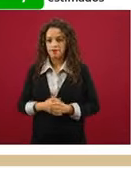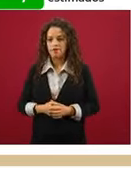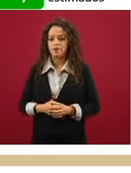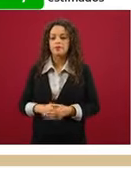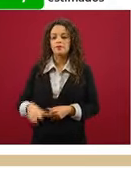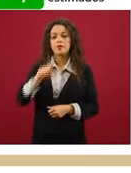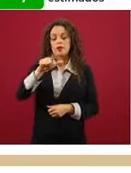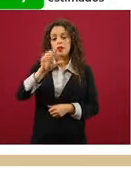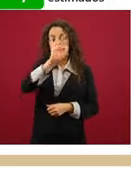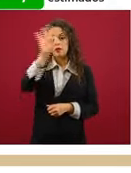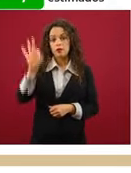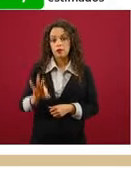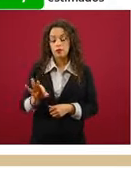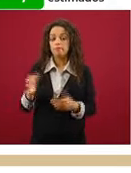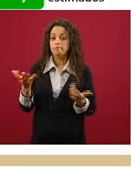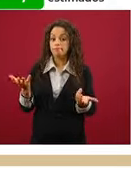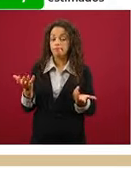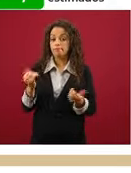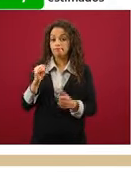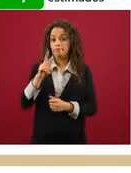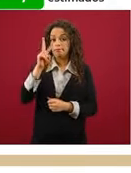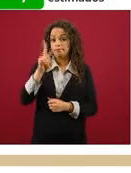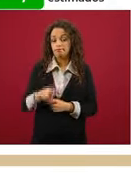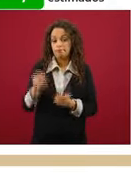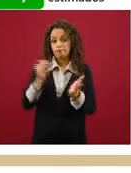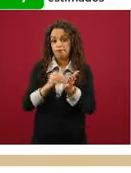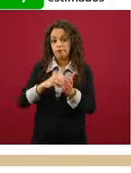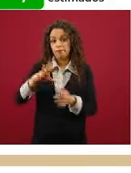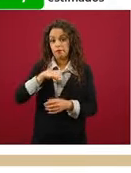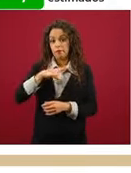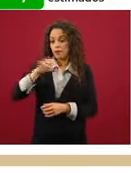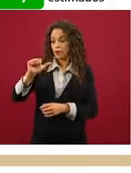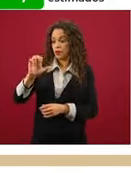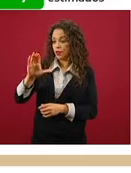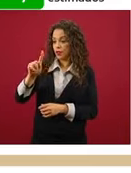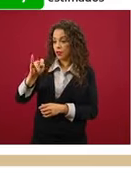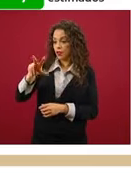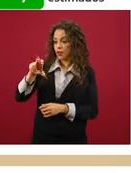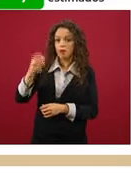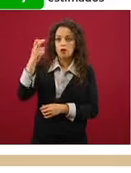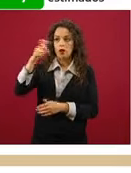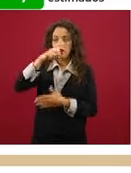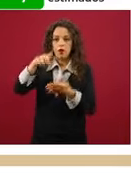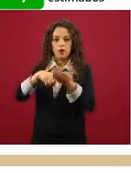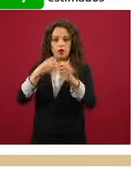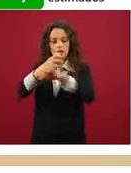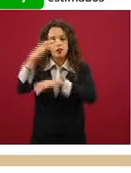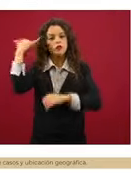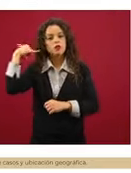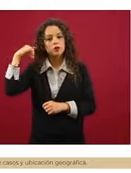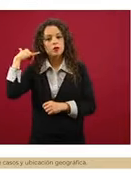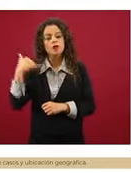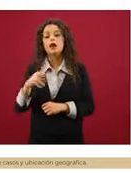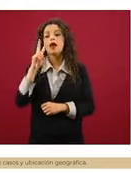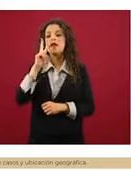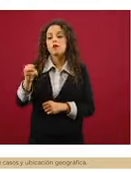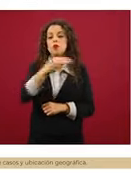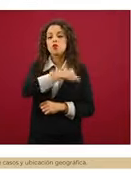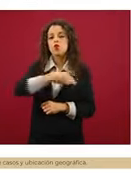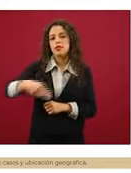17%, es importante la carga de casos activos estimados de Yucatán. Veamos los municipios